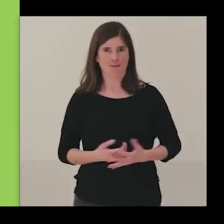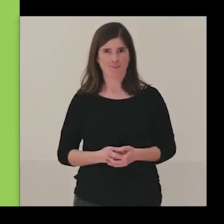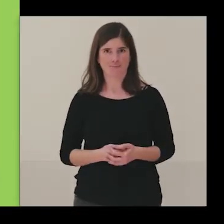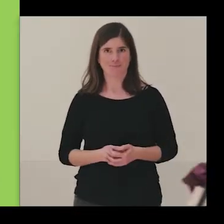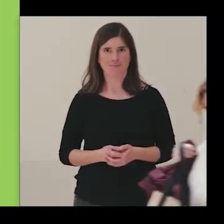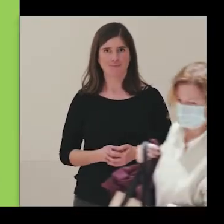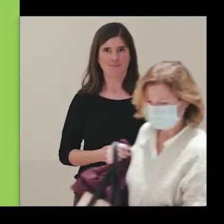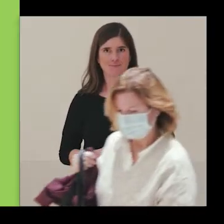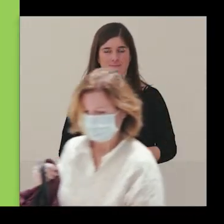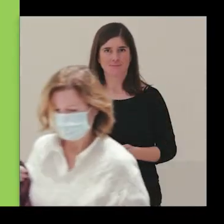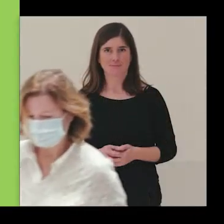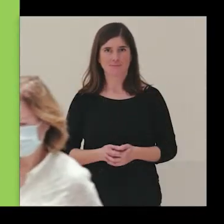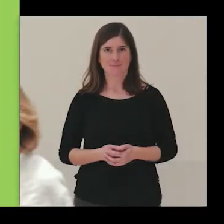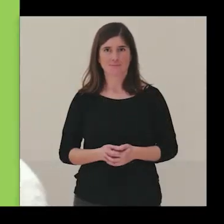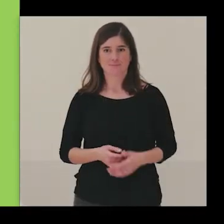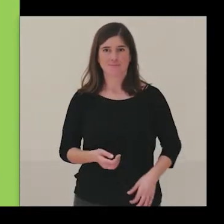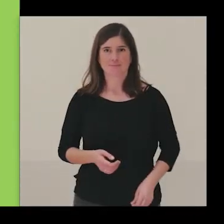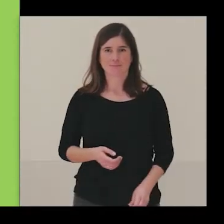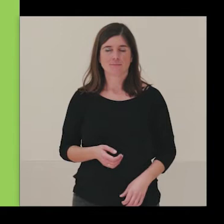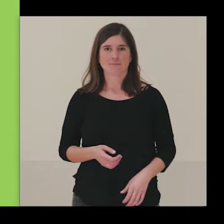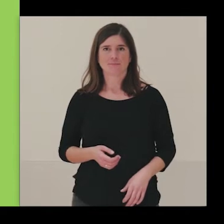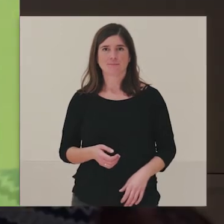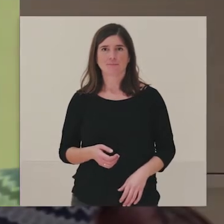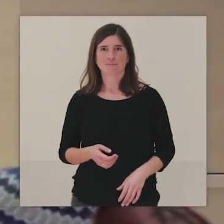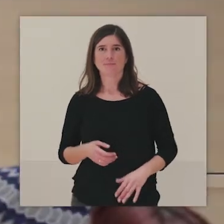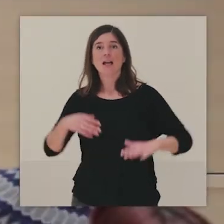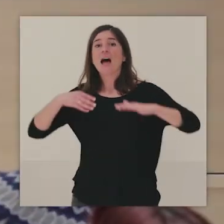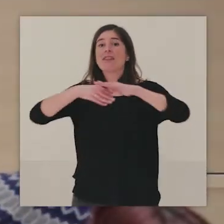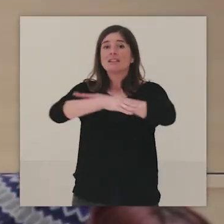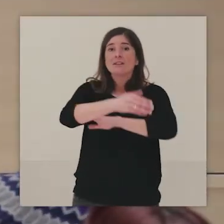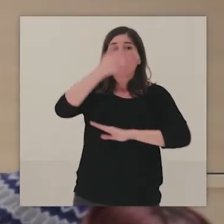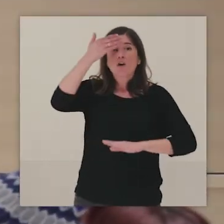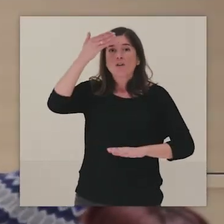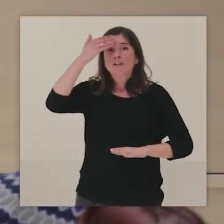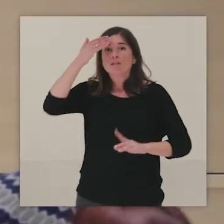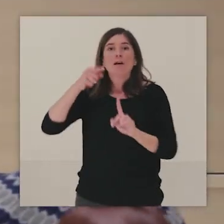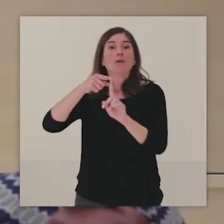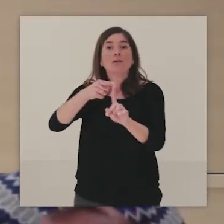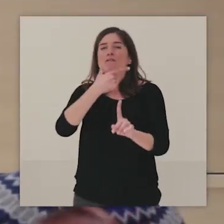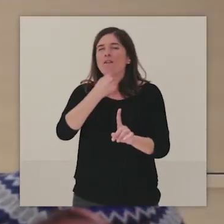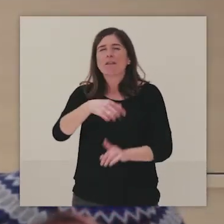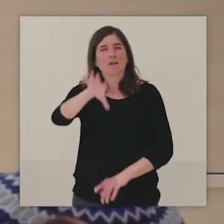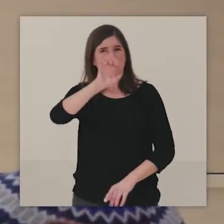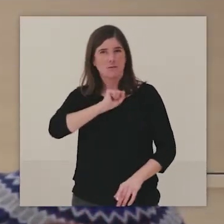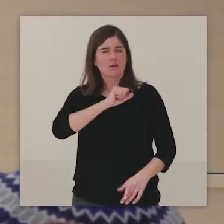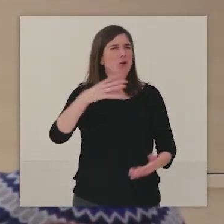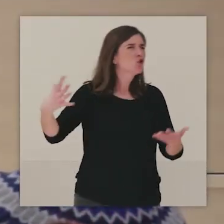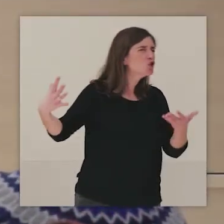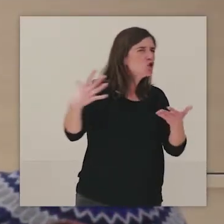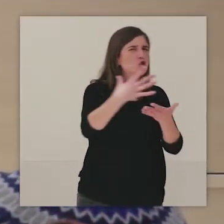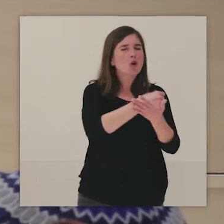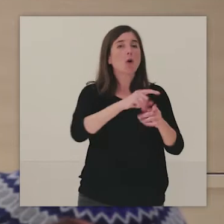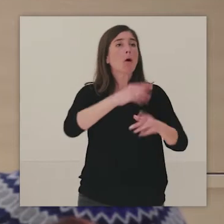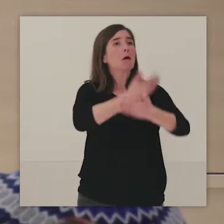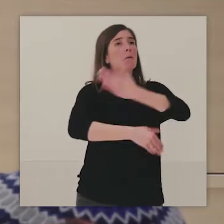fácil comprensión. Y la fácil comprensión abarca a todas y cada una de las personas. No se trata solo